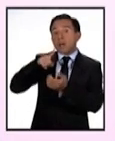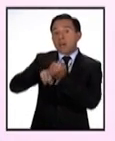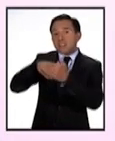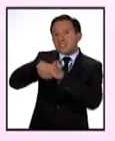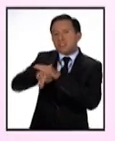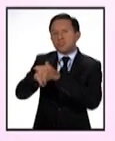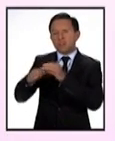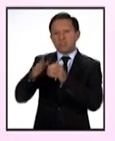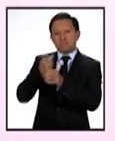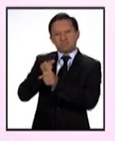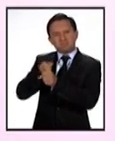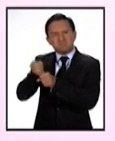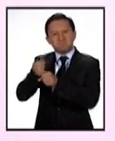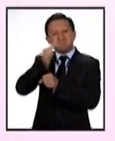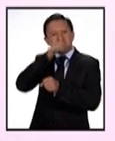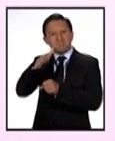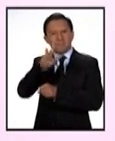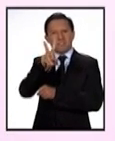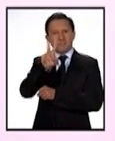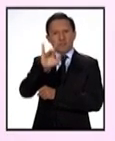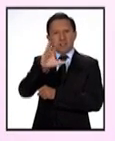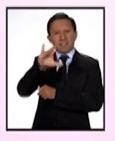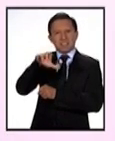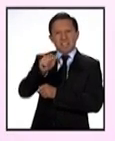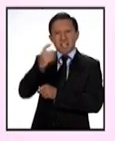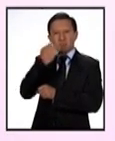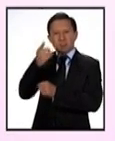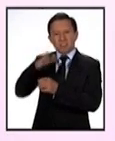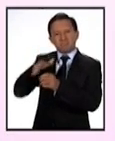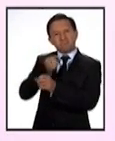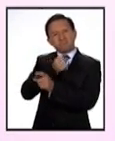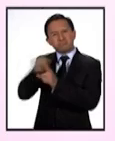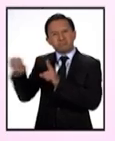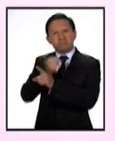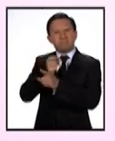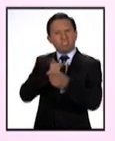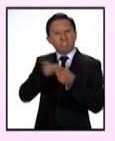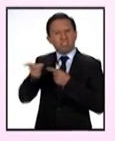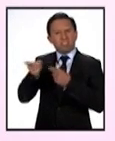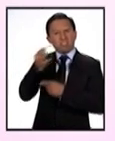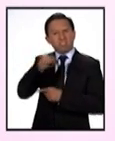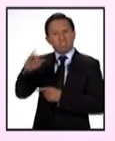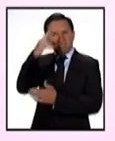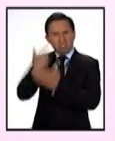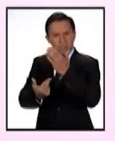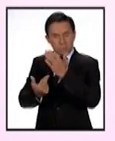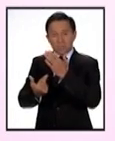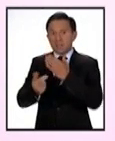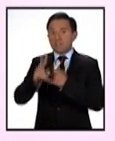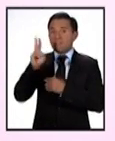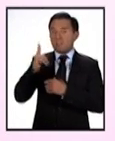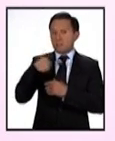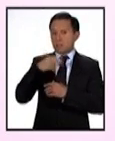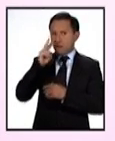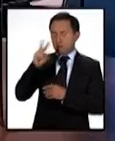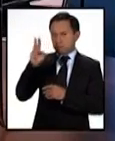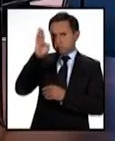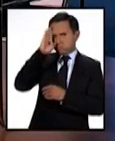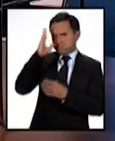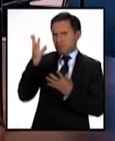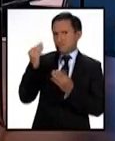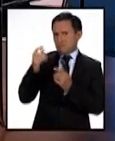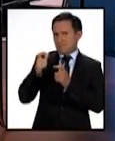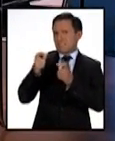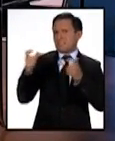para ilustrar el tamaño de este problema, la dimensión de este problema, podemos mencionar lo siguiente. De acuerdo a una